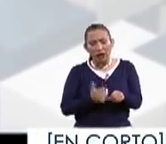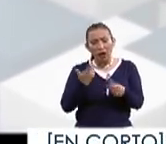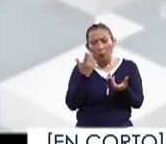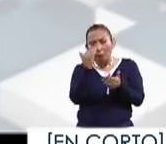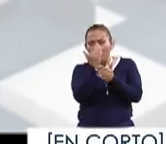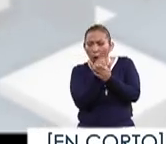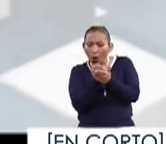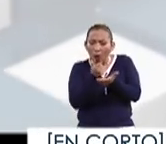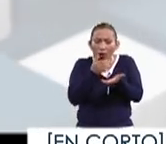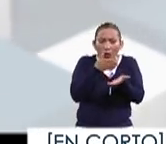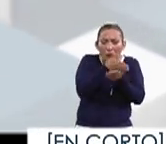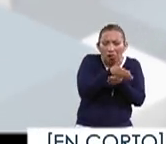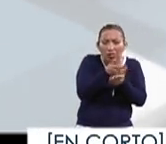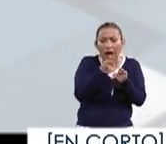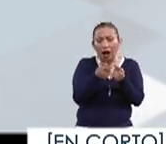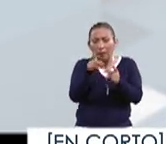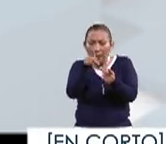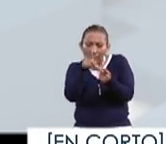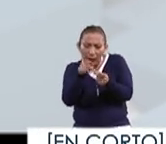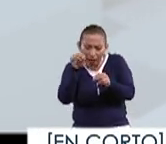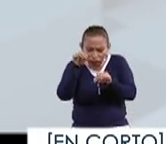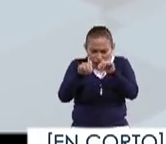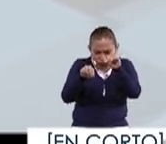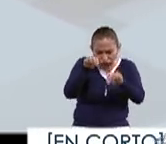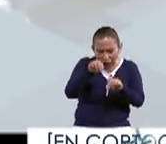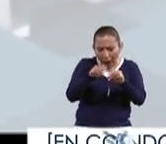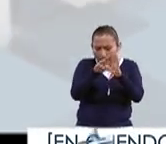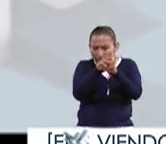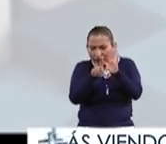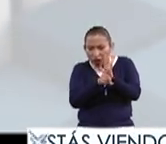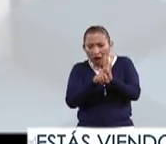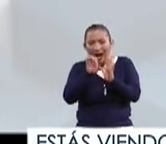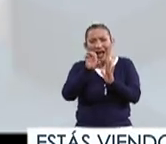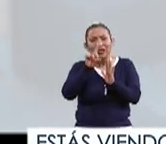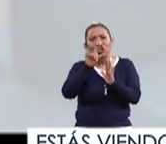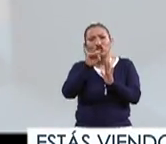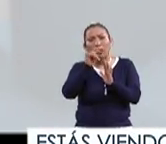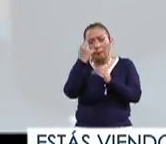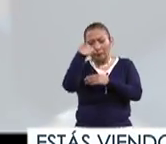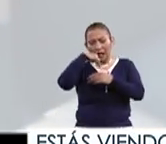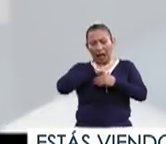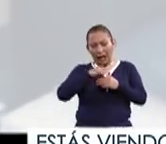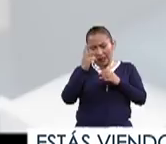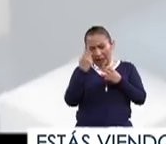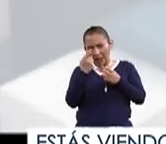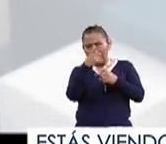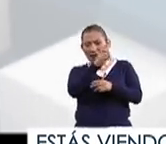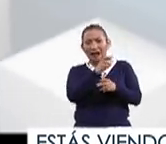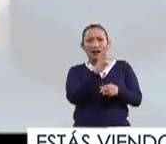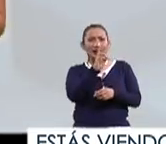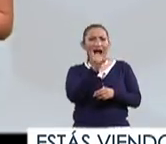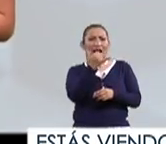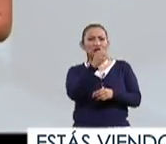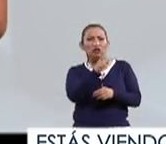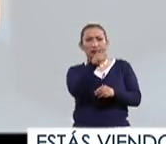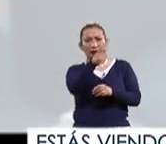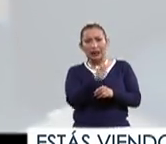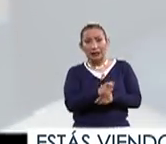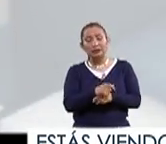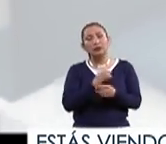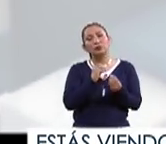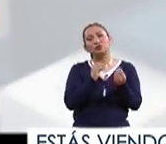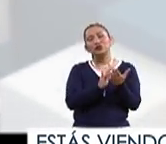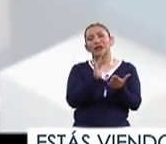invasión mínima, el perfeccionamiento de la instrumentación en métodos como la endoscopía y la radiología, entre otros.